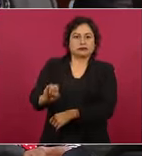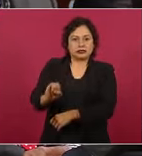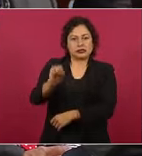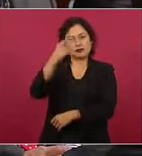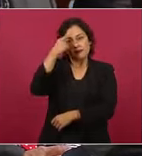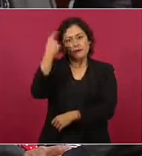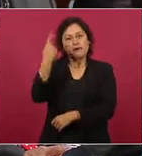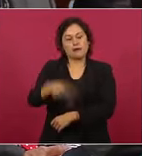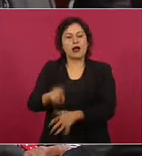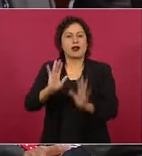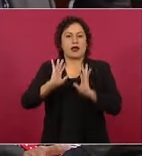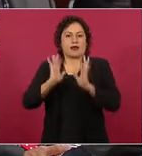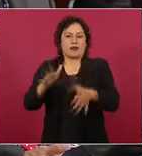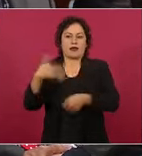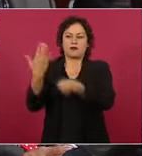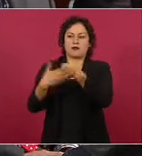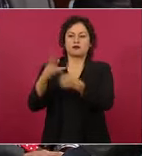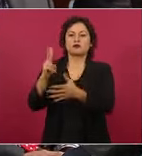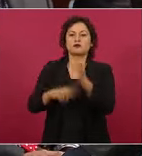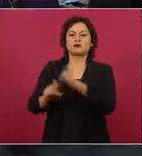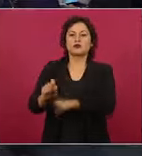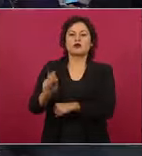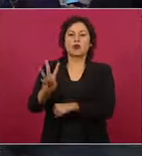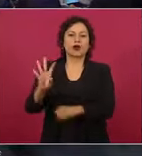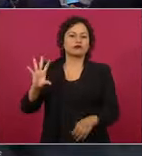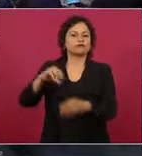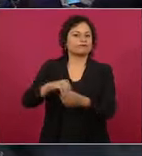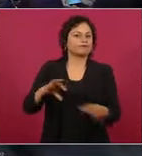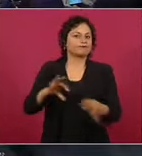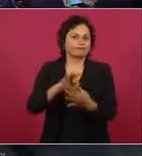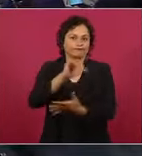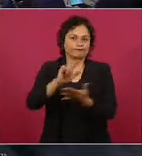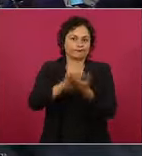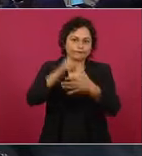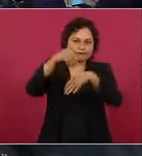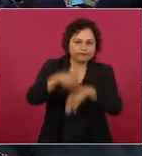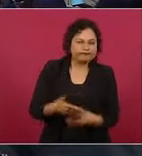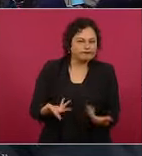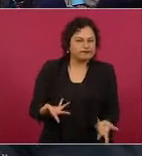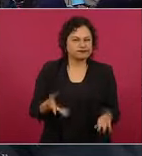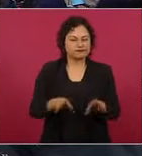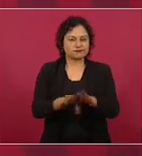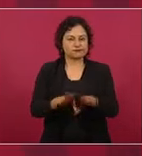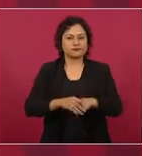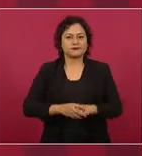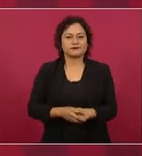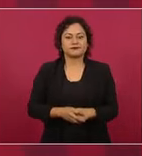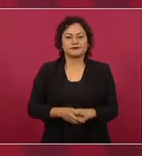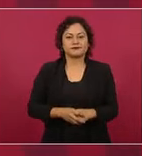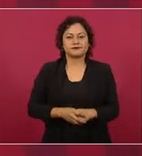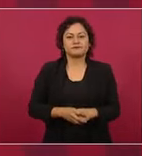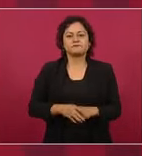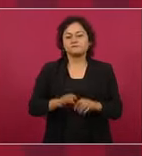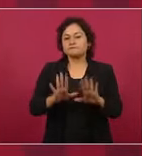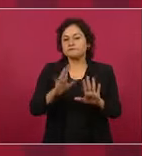esperamos, para las elecciones de 2024? Yo creo que los legisladores